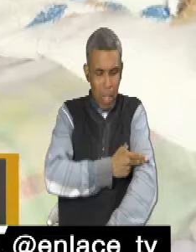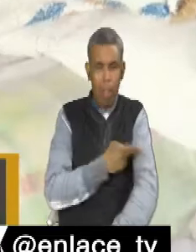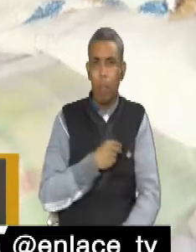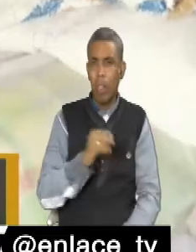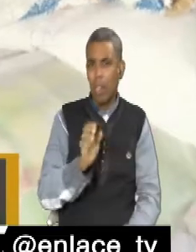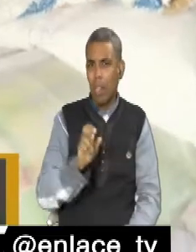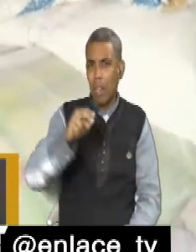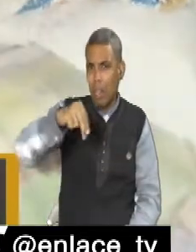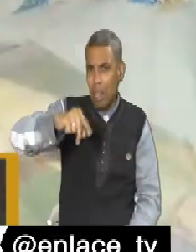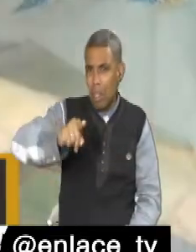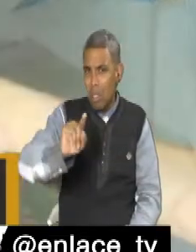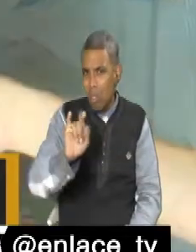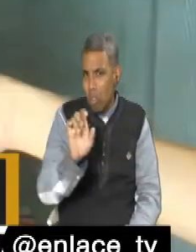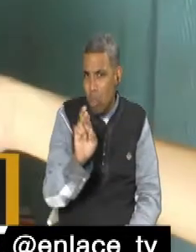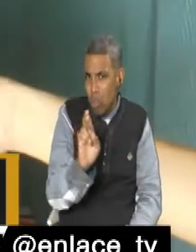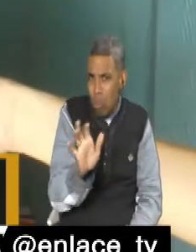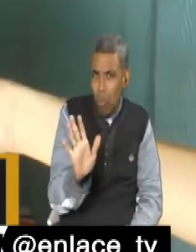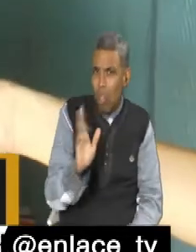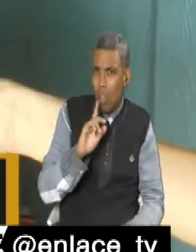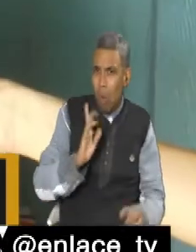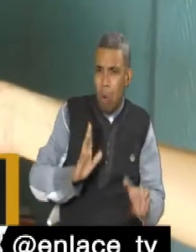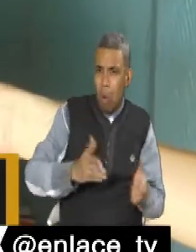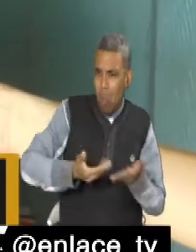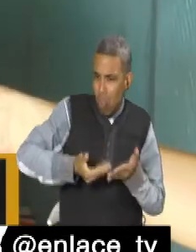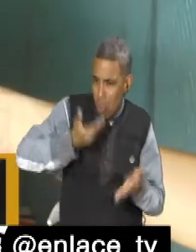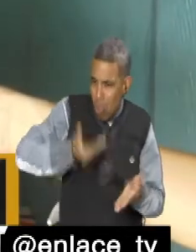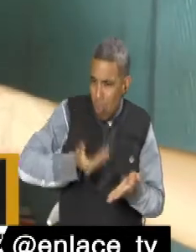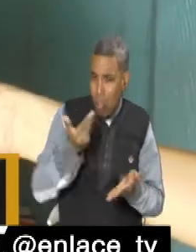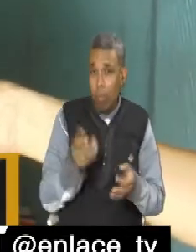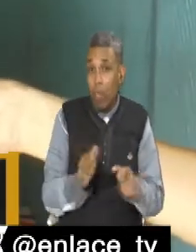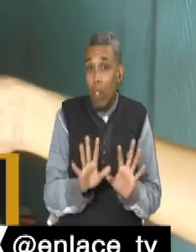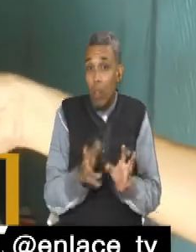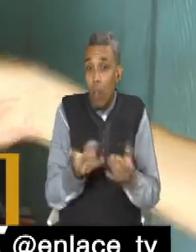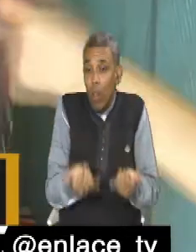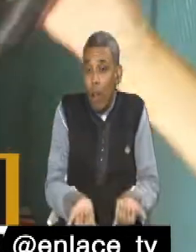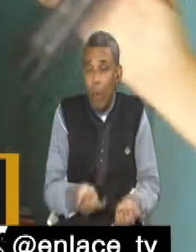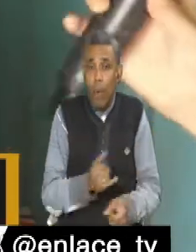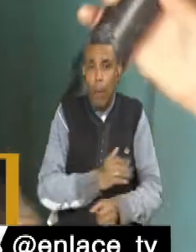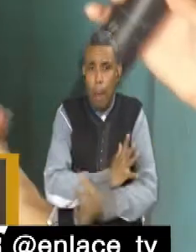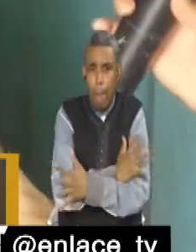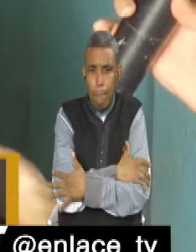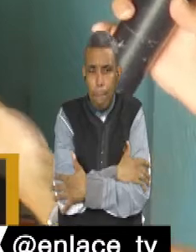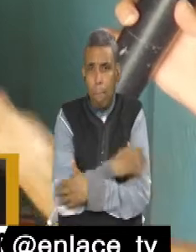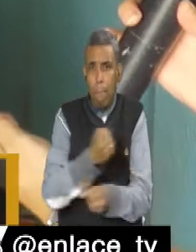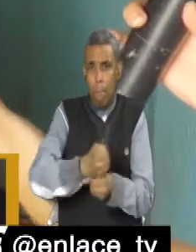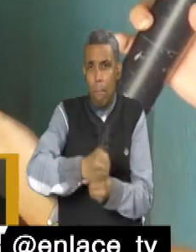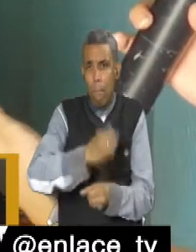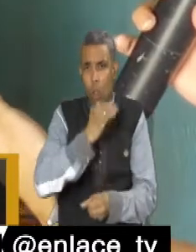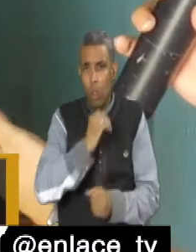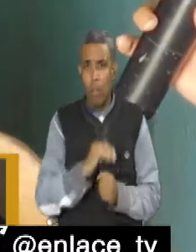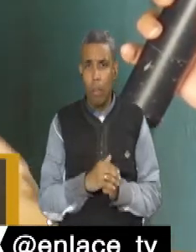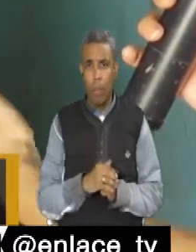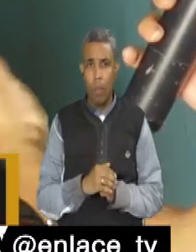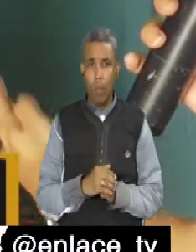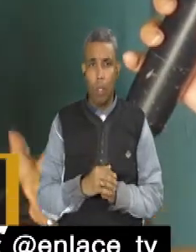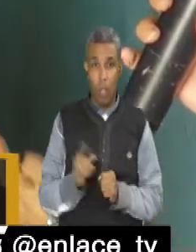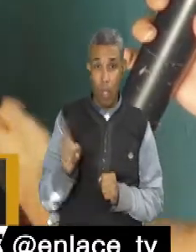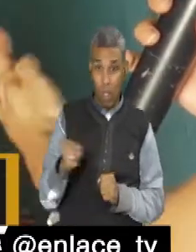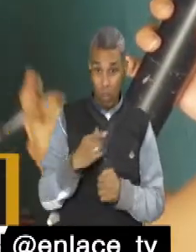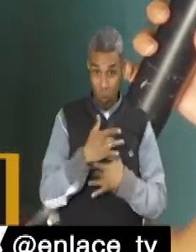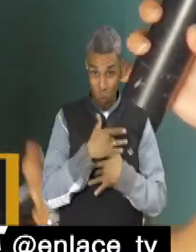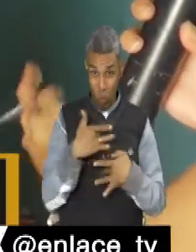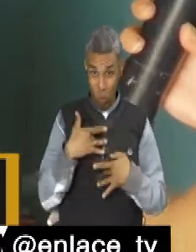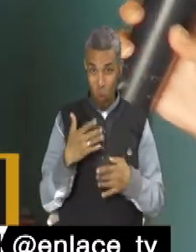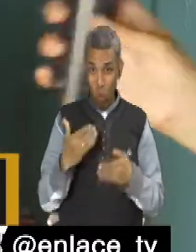coladitas. Y yo estoy preocupada porque no hay trabajo, no tengo nada. ¿Usted ve que la situación de la salud de él ha